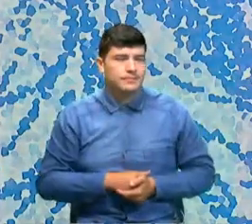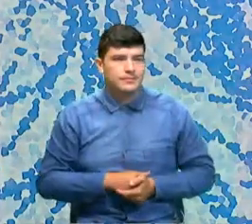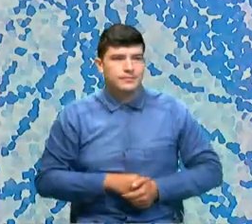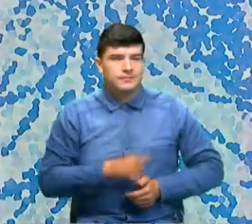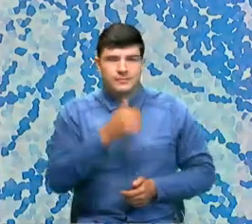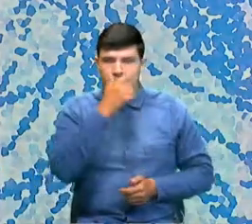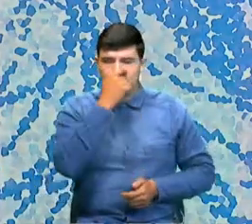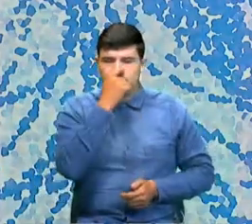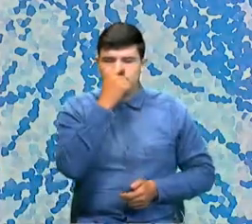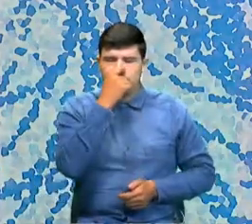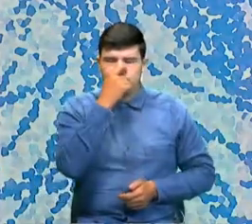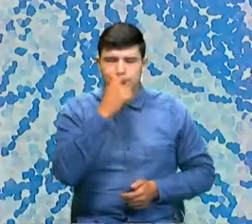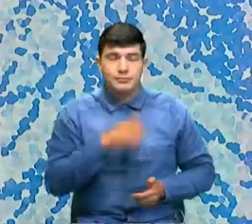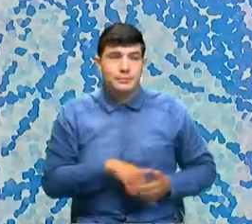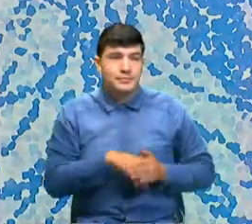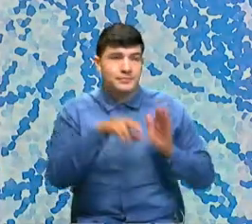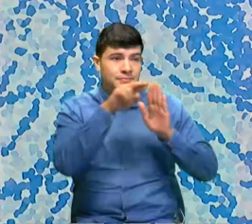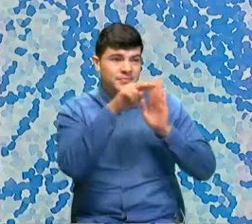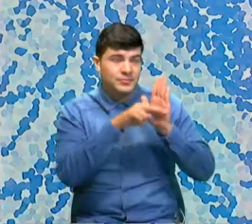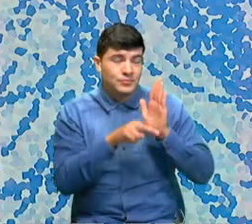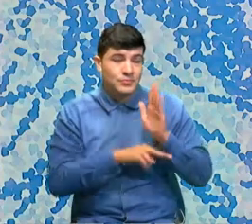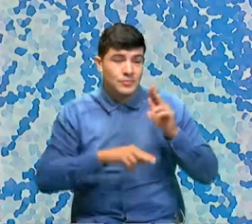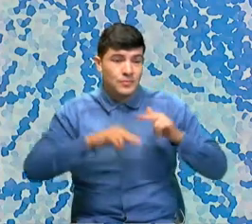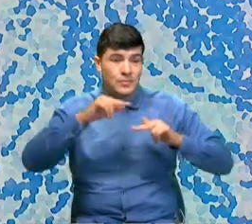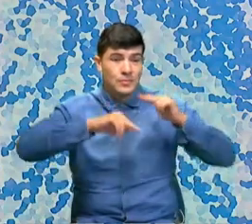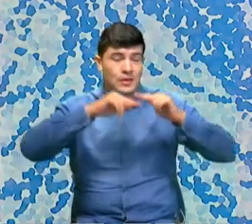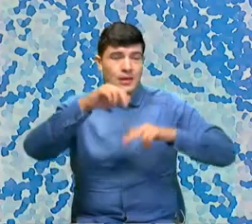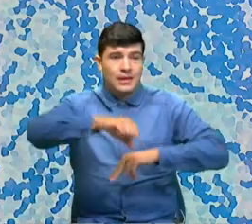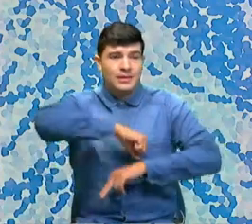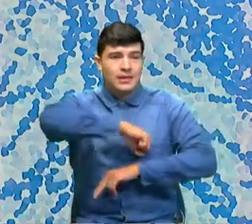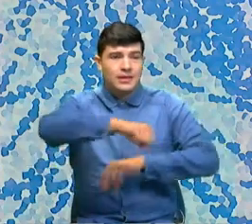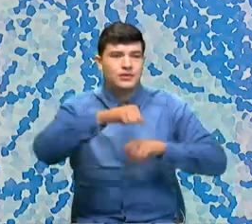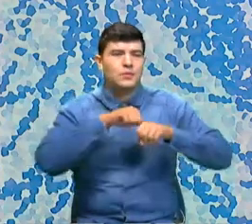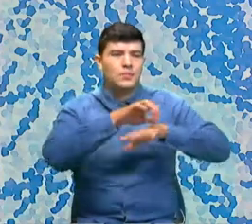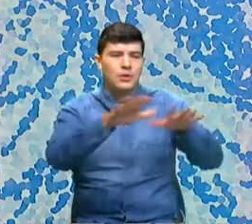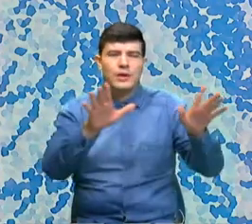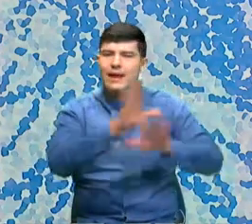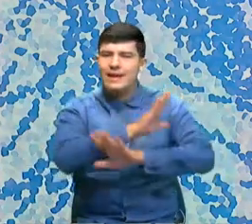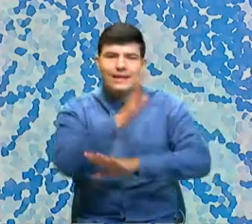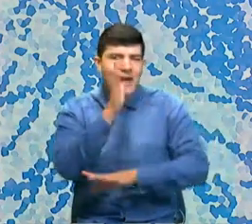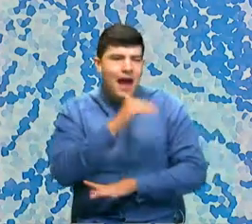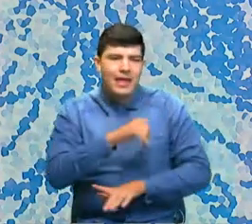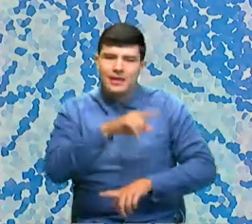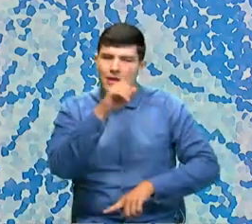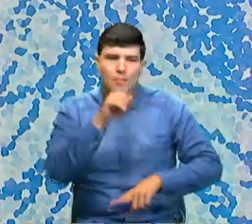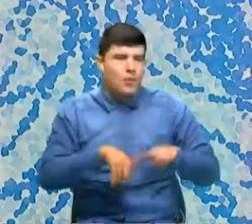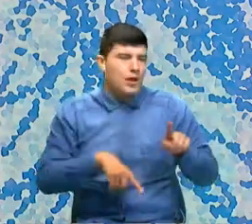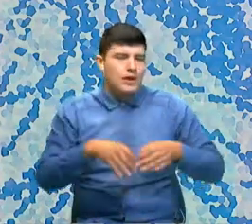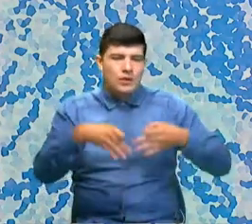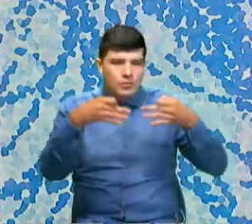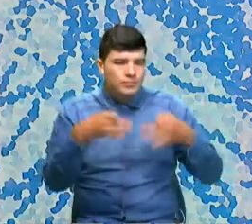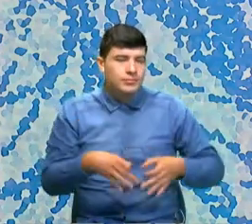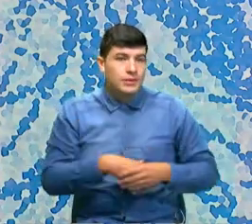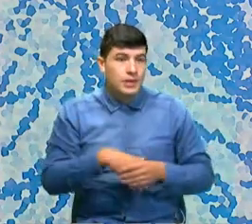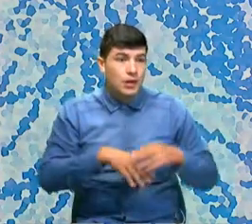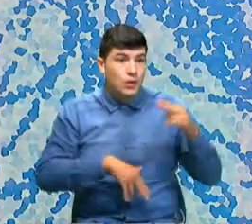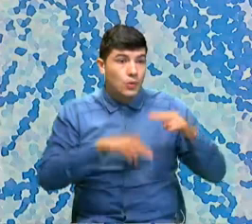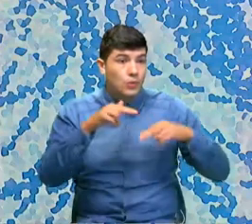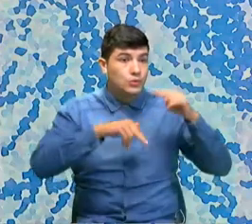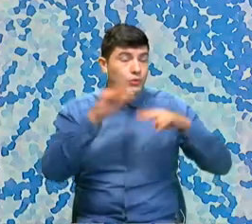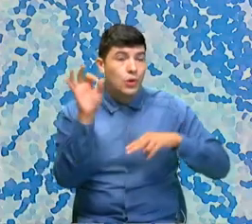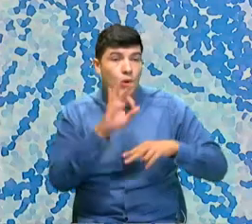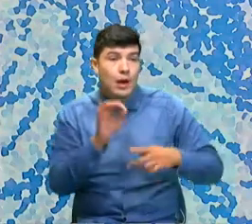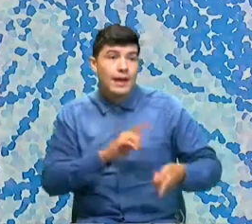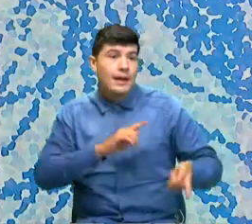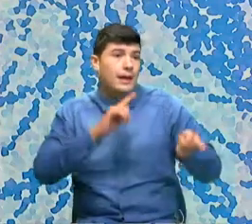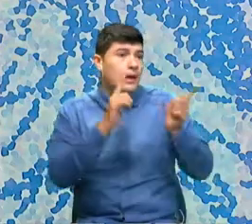Las normas urbanísticas son de derecho público, es decir, nadie las puede violar. para construir o hacer